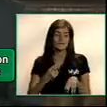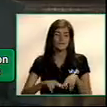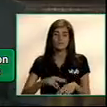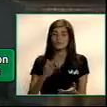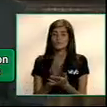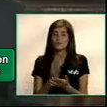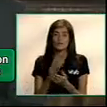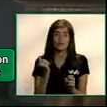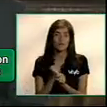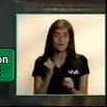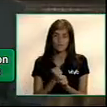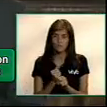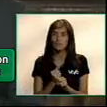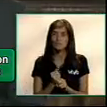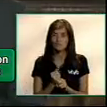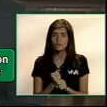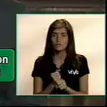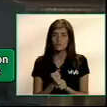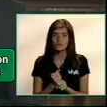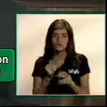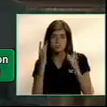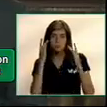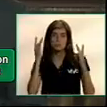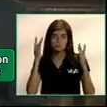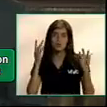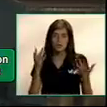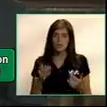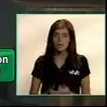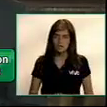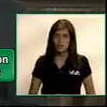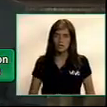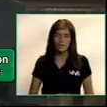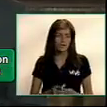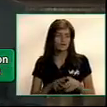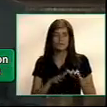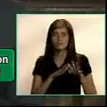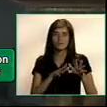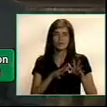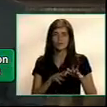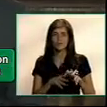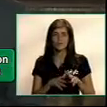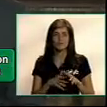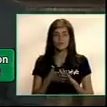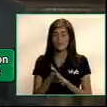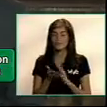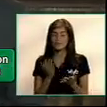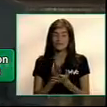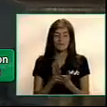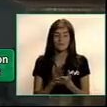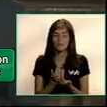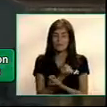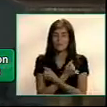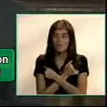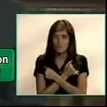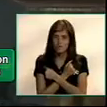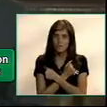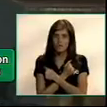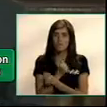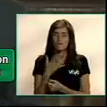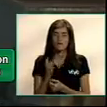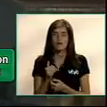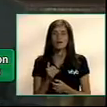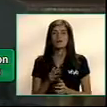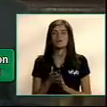trabajó. Surgió la inteligencia, ese espíritu huracanado que lo llevaba siempre, amoroso, ¿no? De